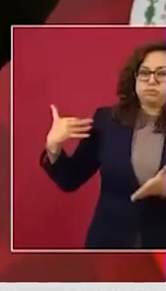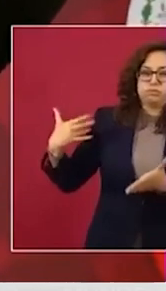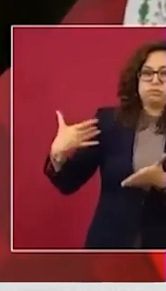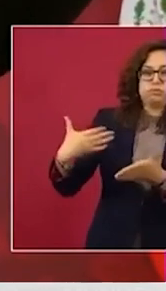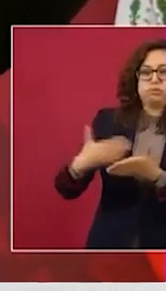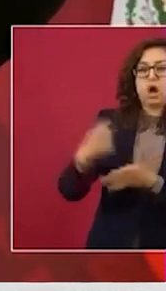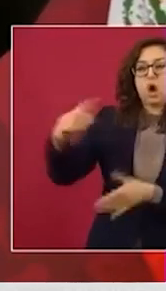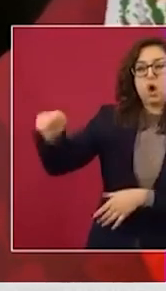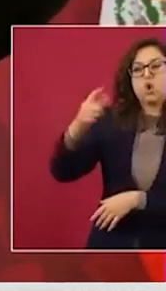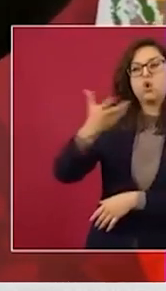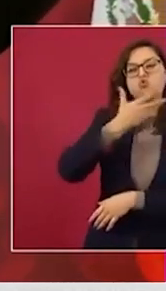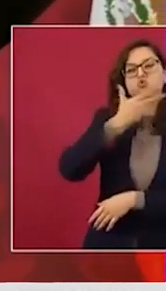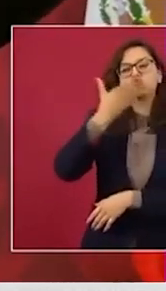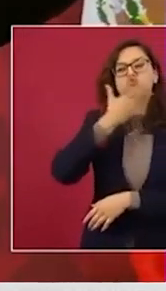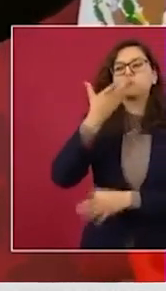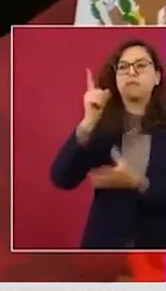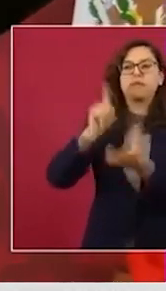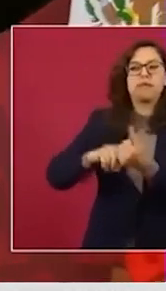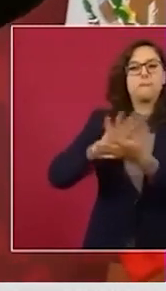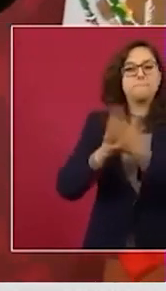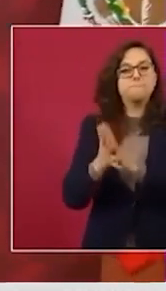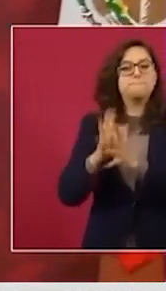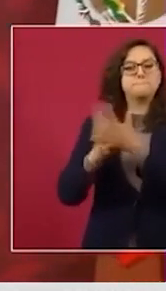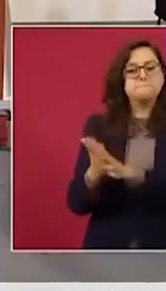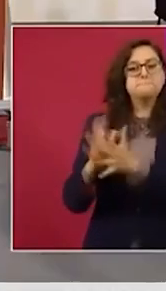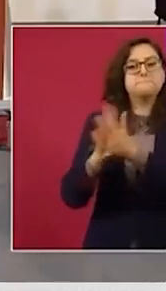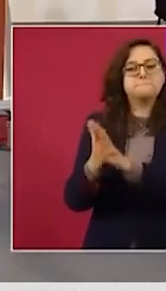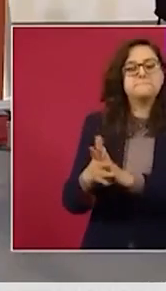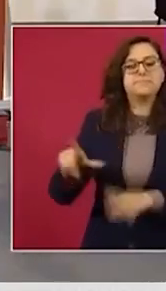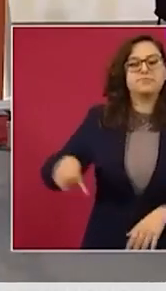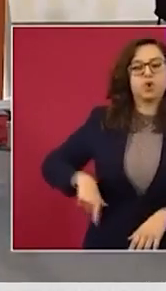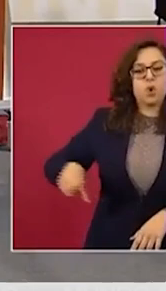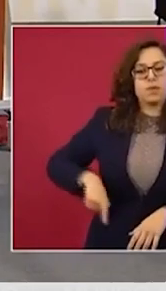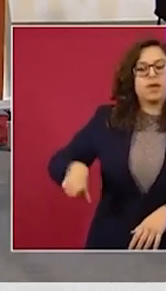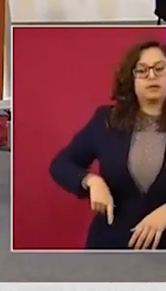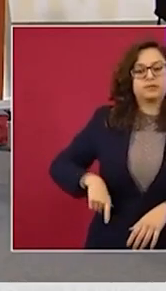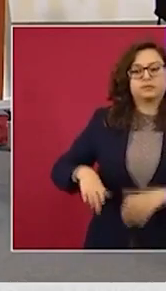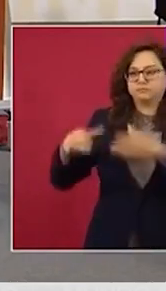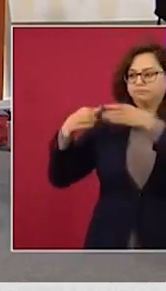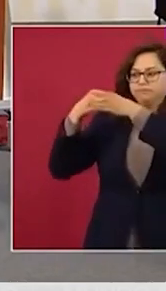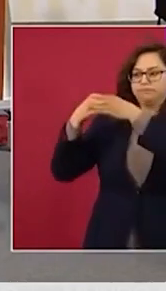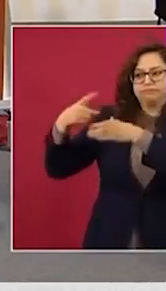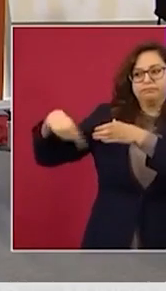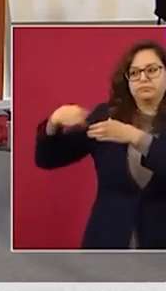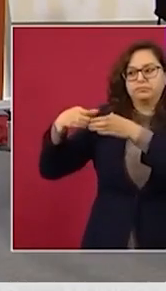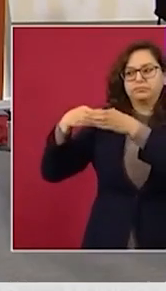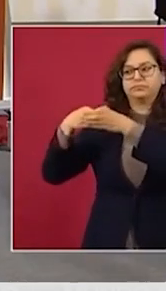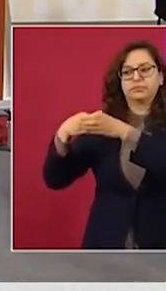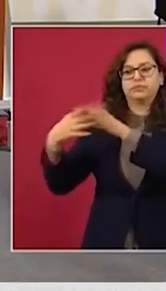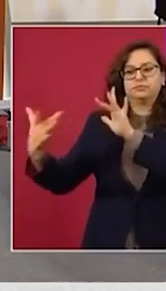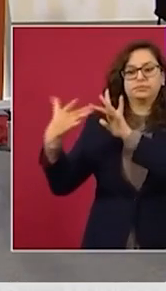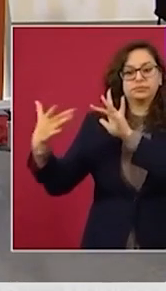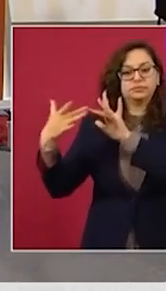pública para determinar si el aeropuerto debía de destruirse y cerrarse, 10 mil millones de dólares. Y claro,